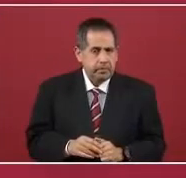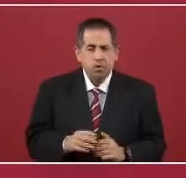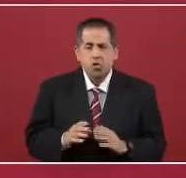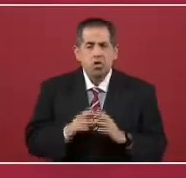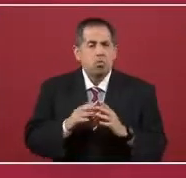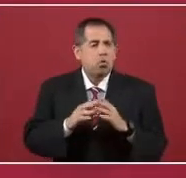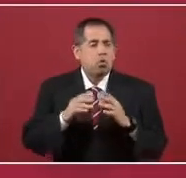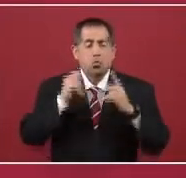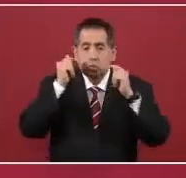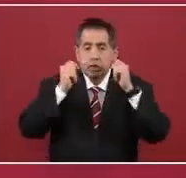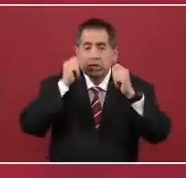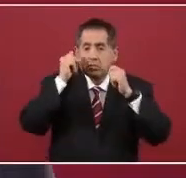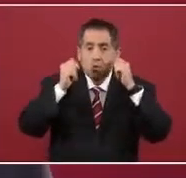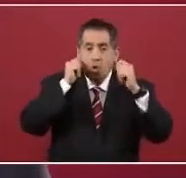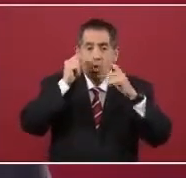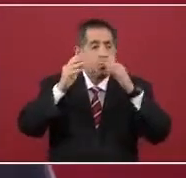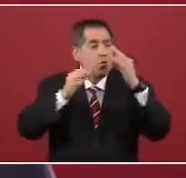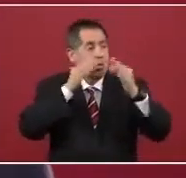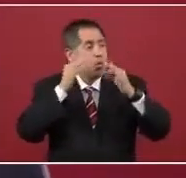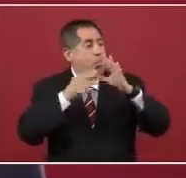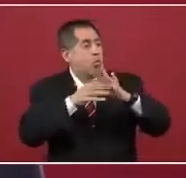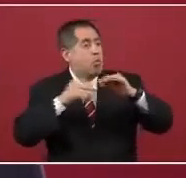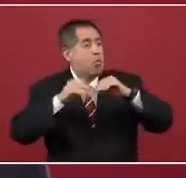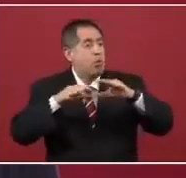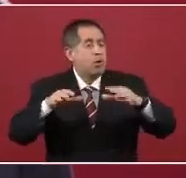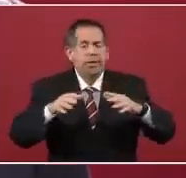promover el turismo si